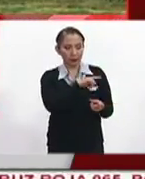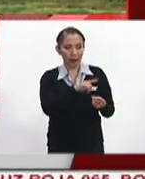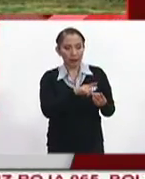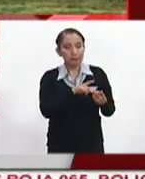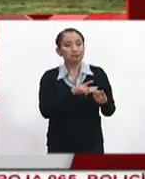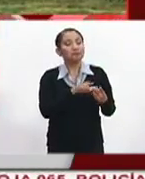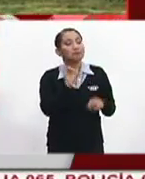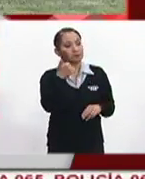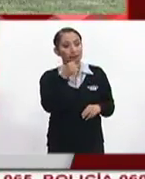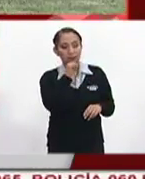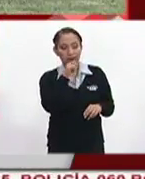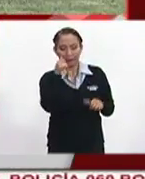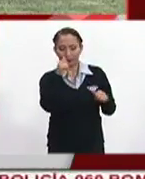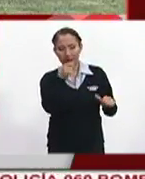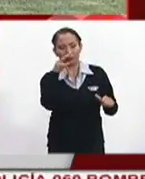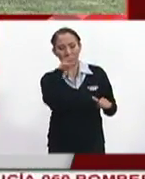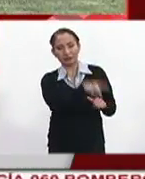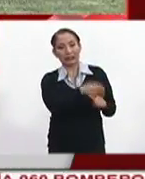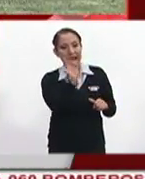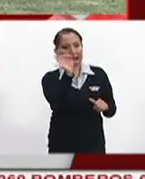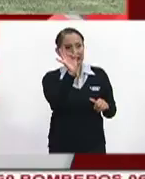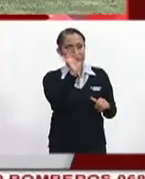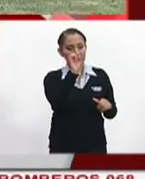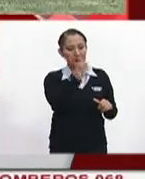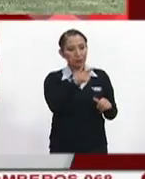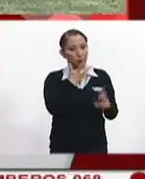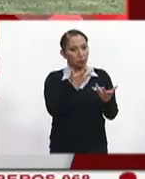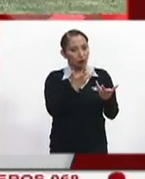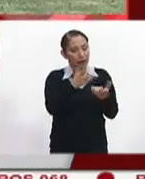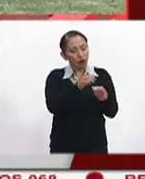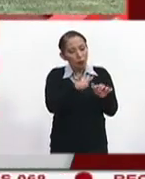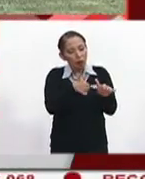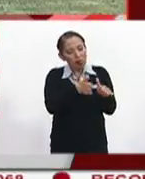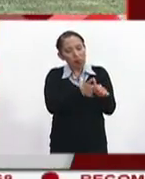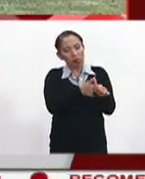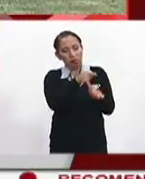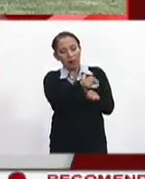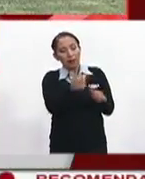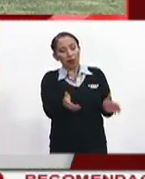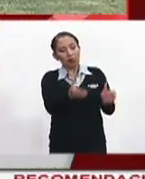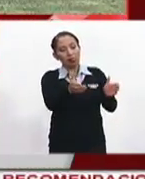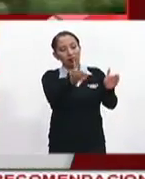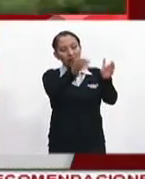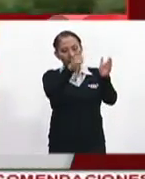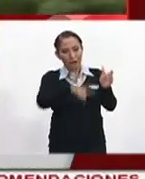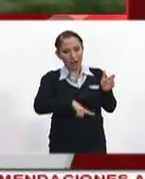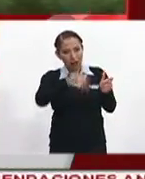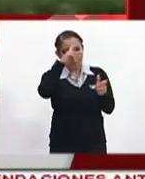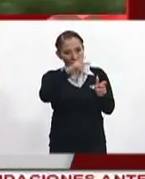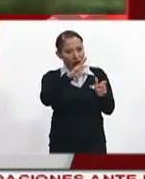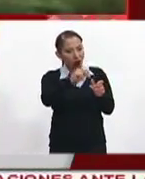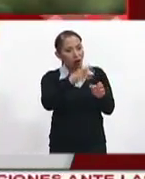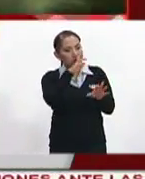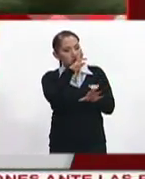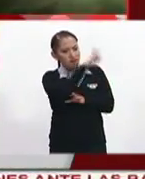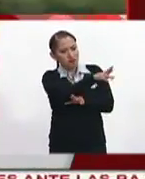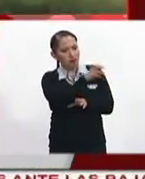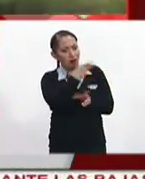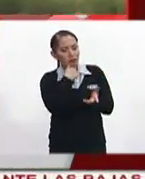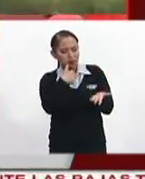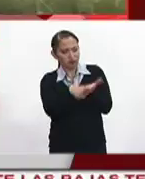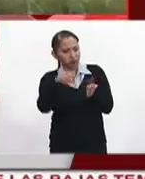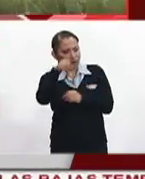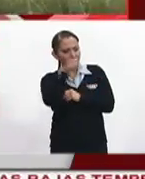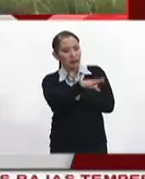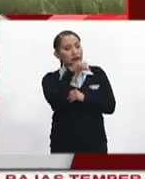componente que también conviene tener en mente y que quizás es lo que está detrás de la motivación del gobierno mexicano de no solo responder con un